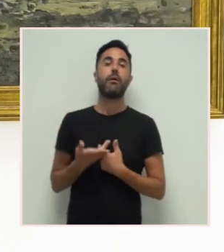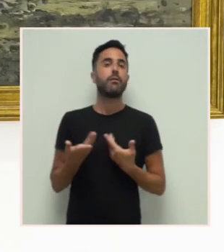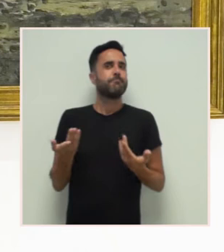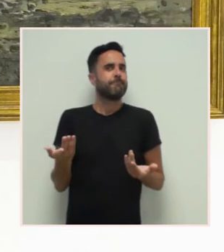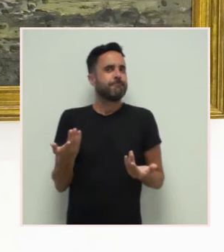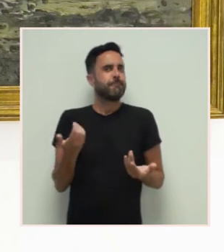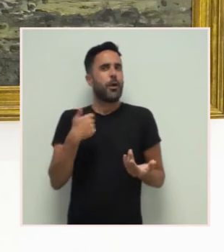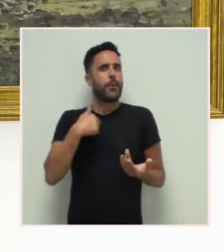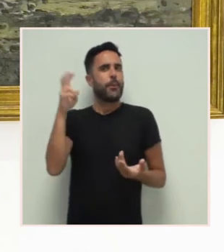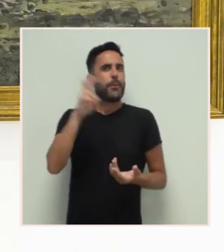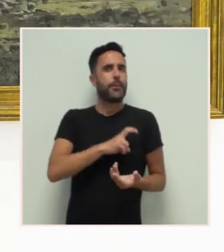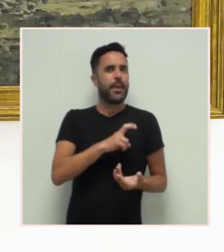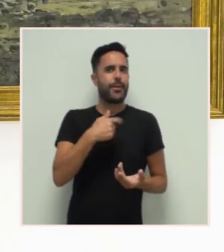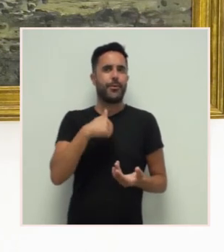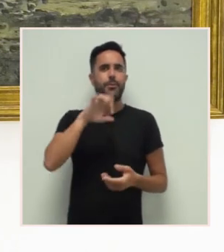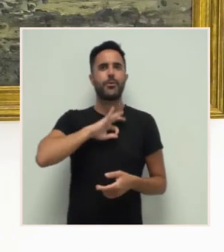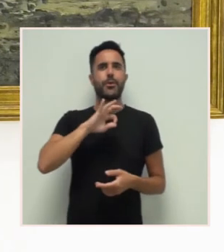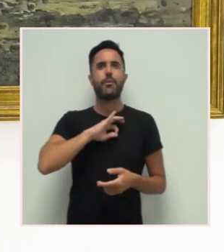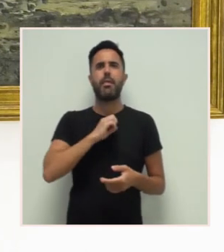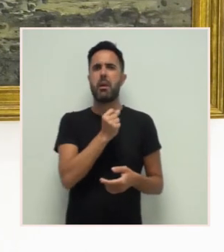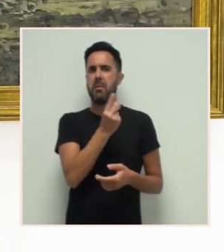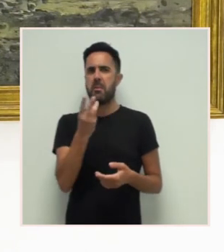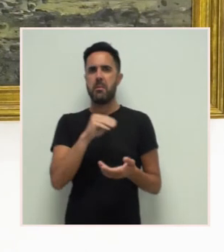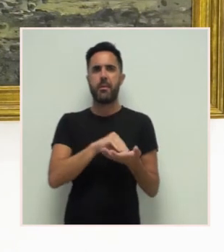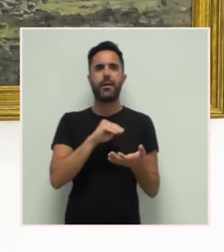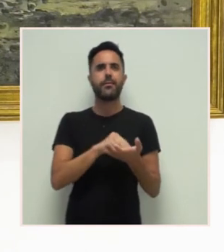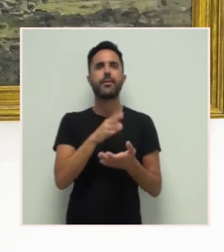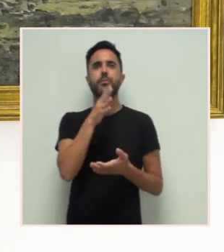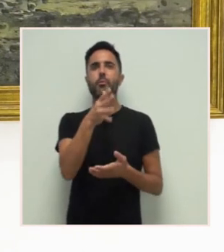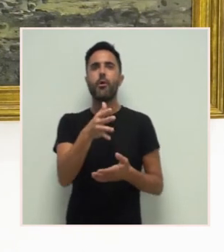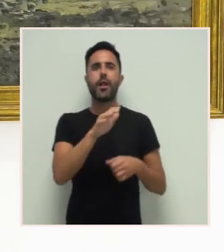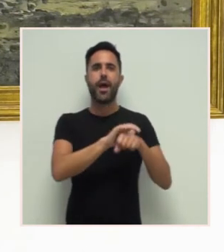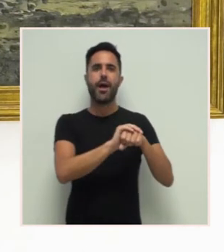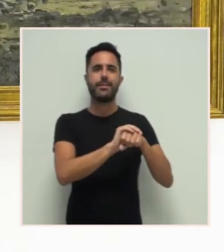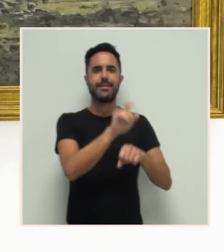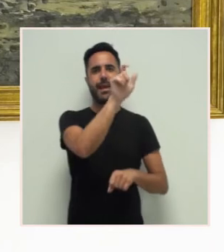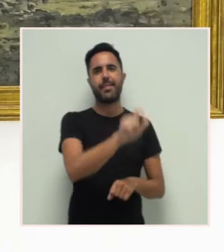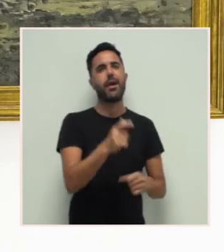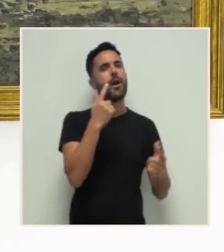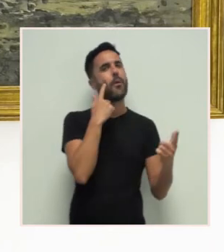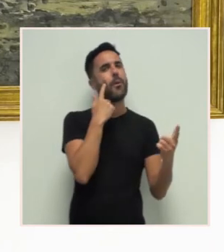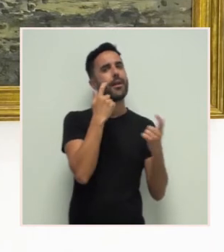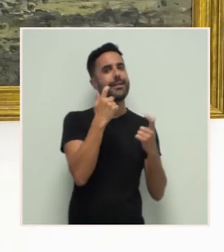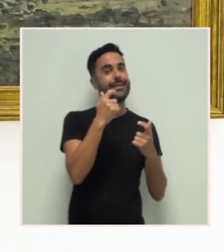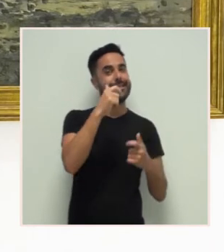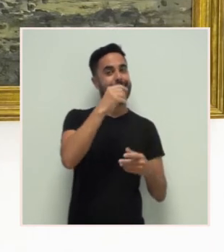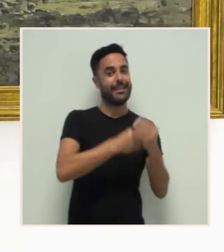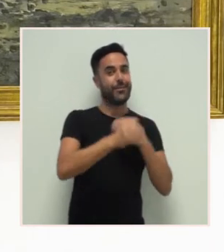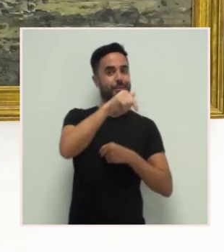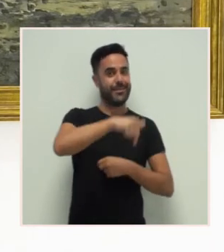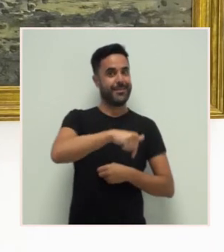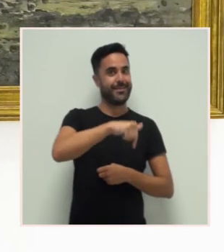veus a Pontevedra en máis dunha ocasión, sobre todo unido á amistade que o vinculaba co artista pontevedrés Carlos